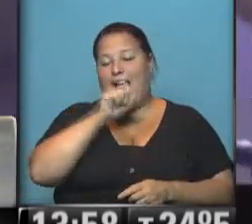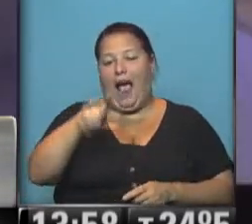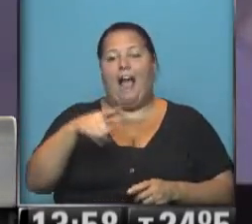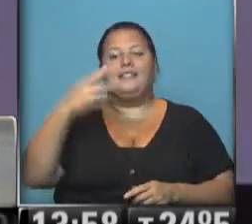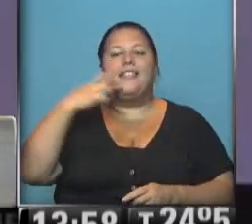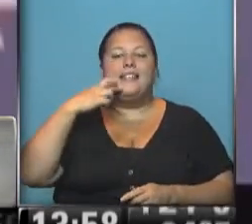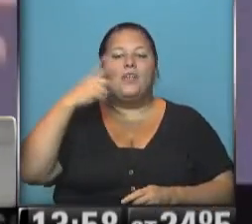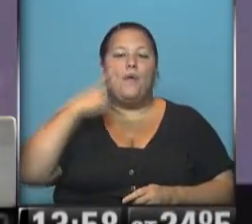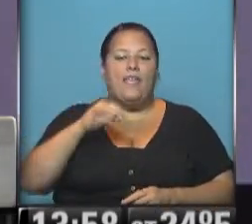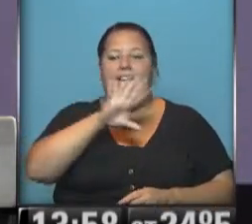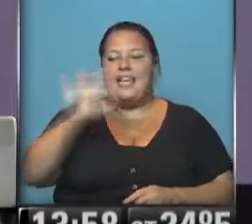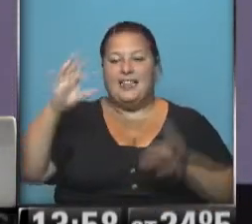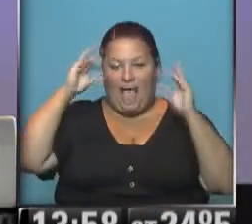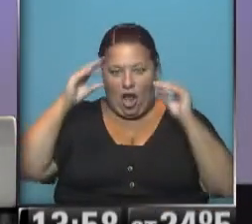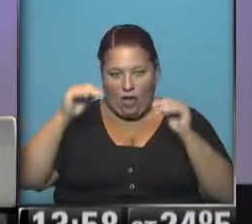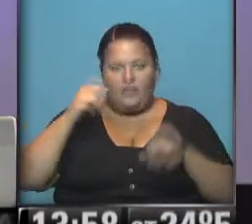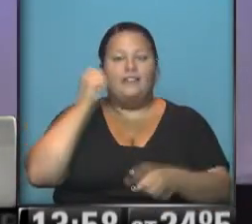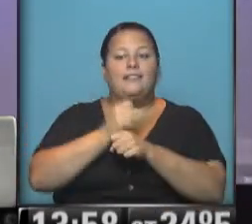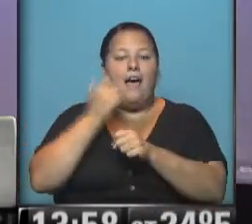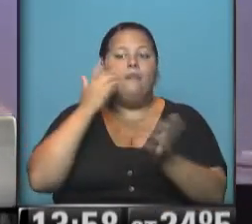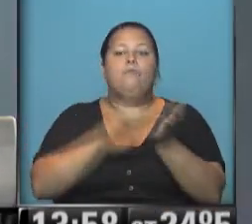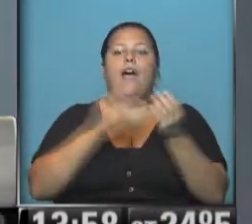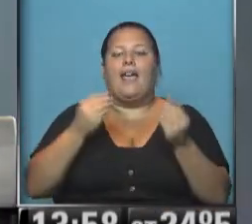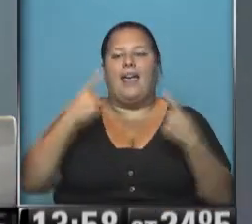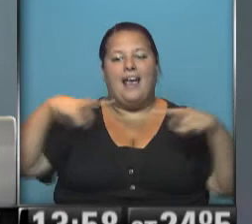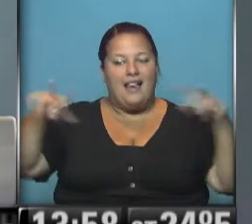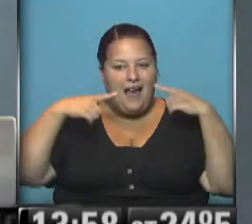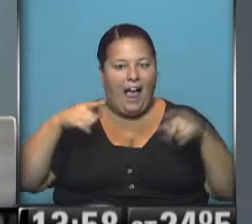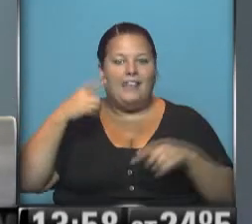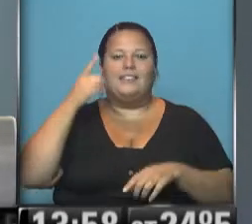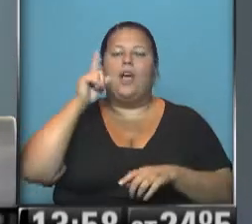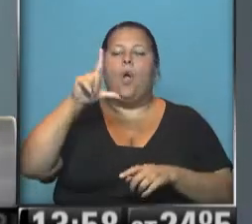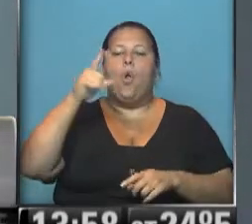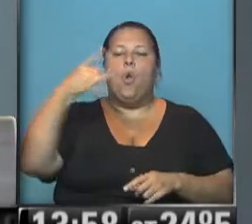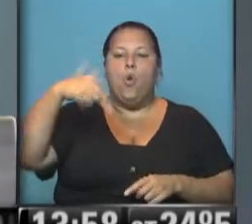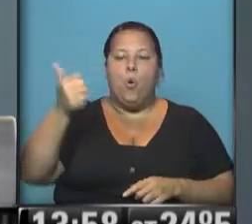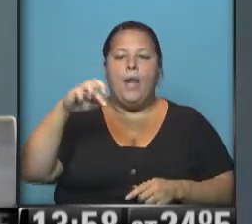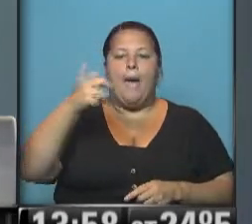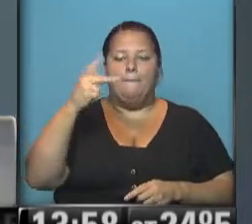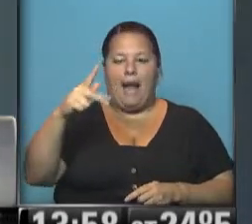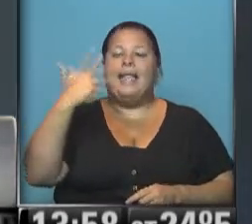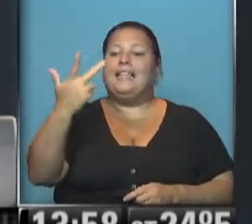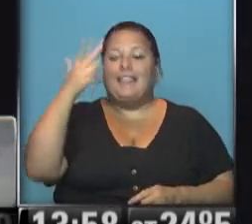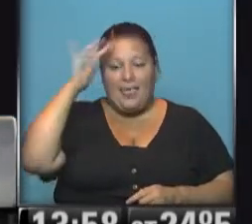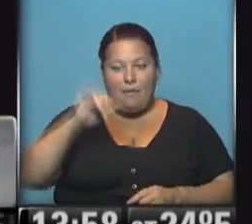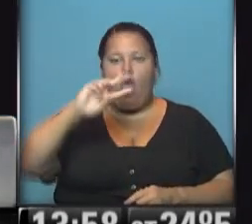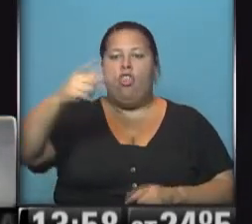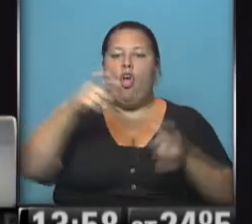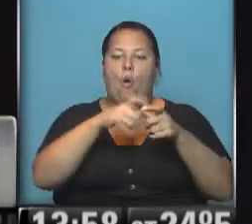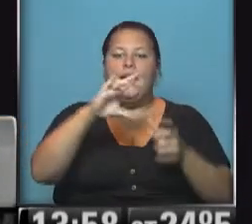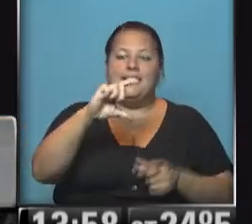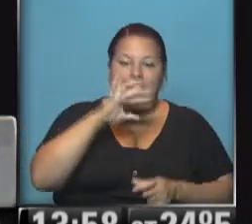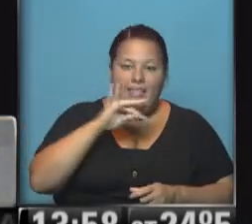sido 19 días y 500 noches. Trabajo registrado de los conciertos en vivo en el Luna Park. 3 de marzo entonces, doble CD y